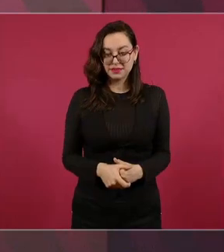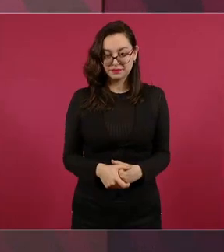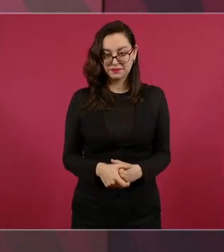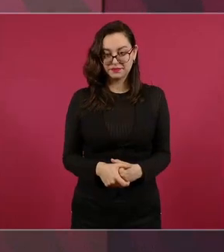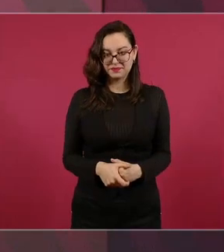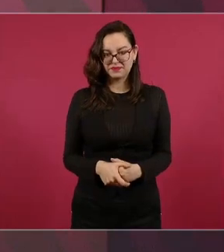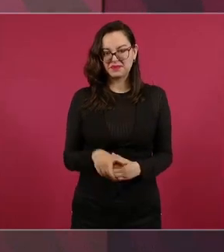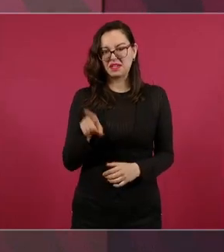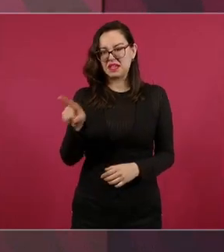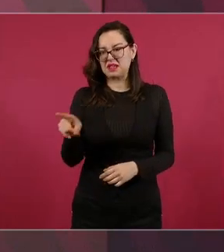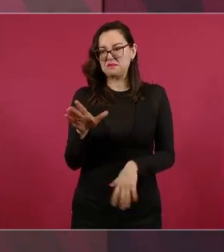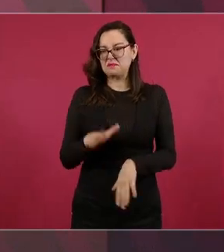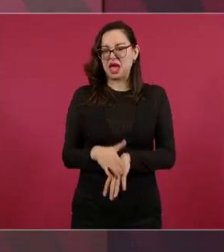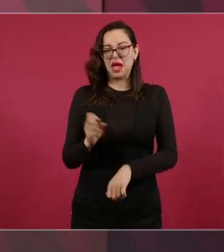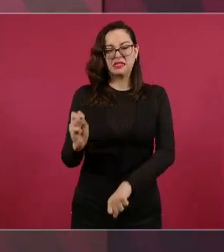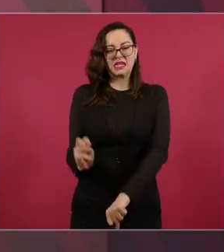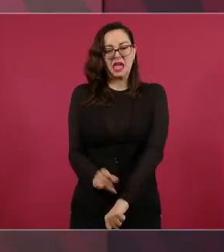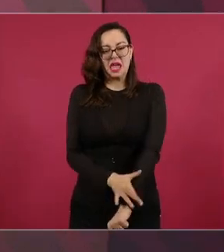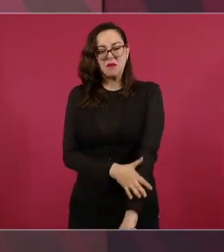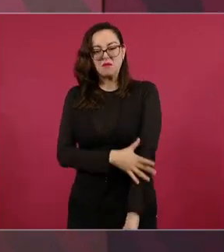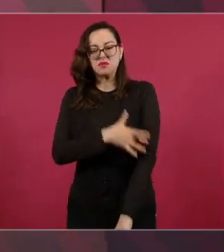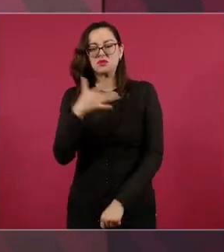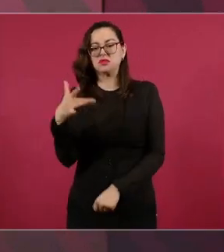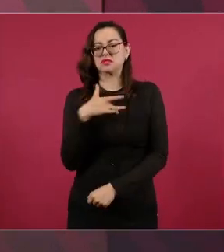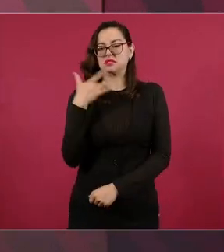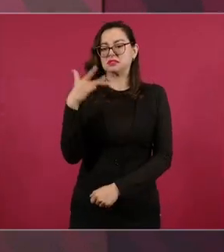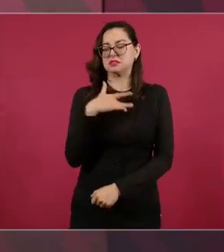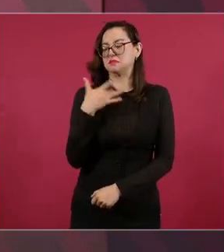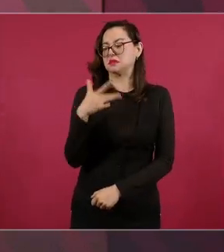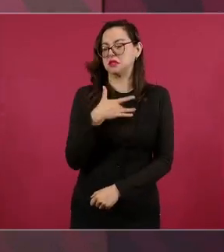por las emociones que por las ideas.